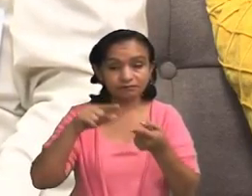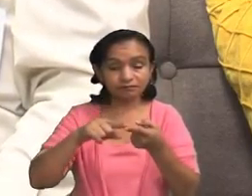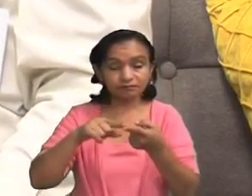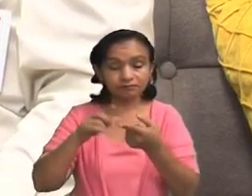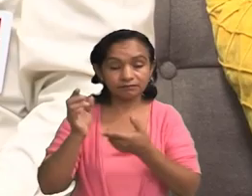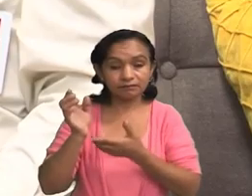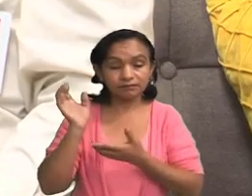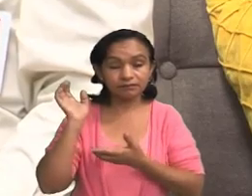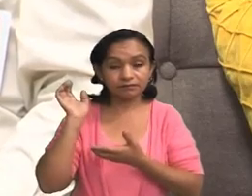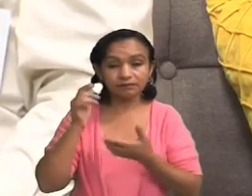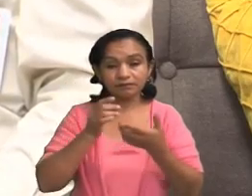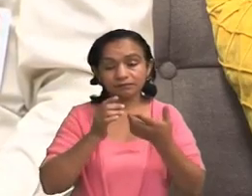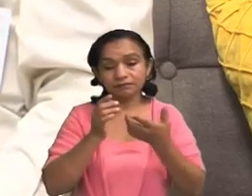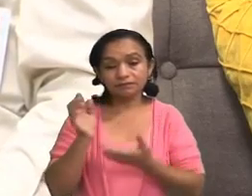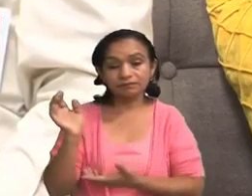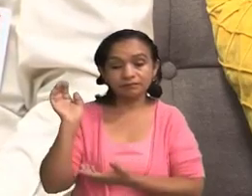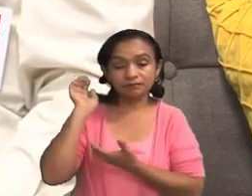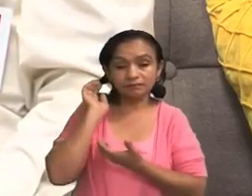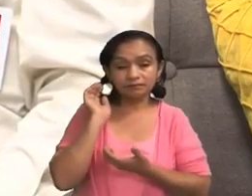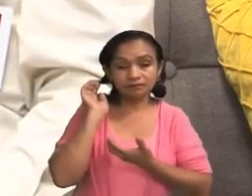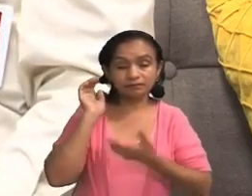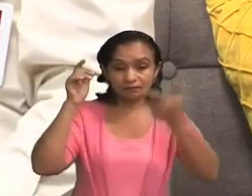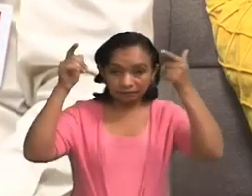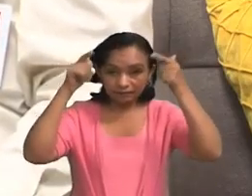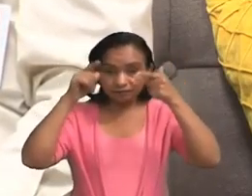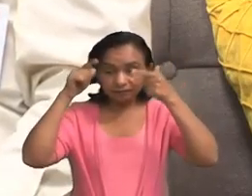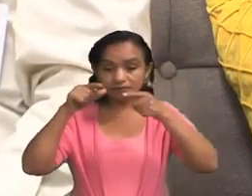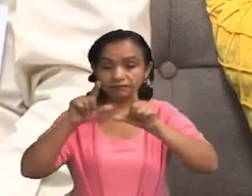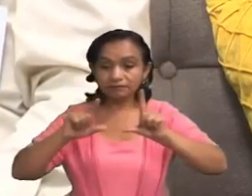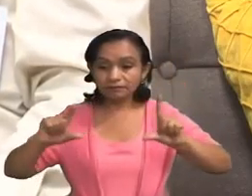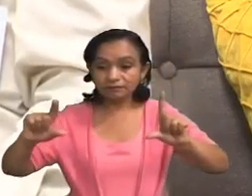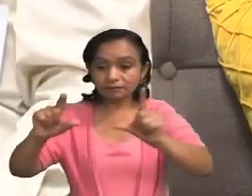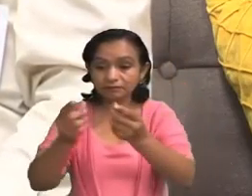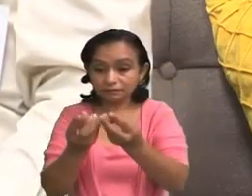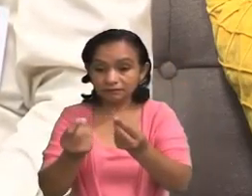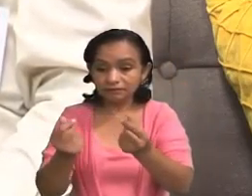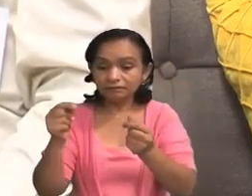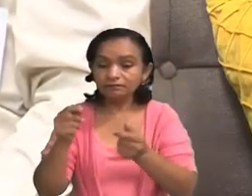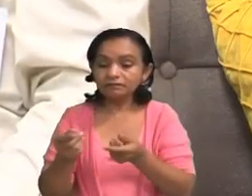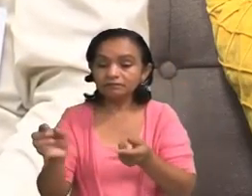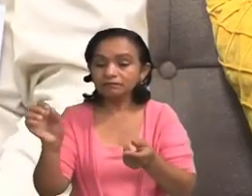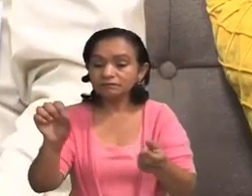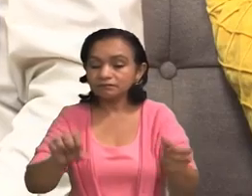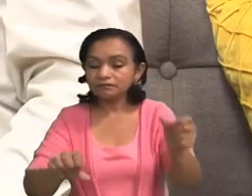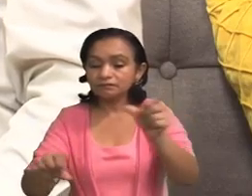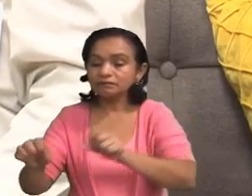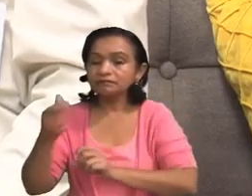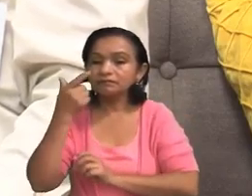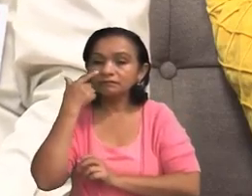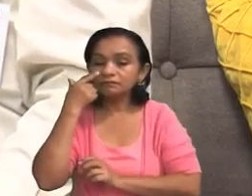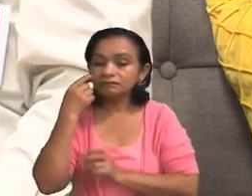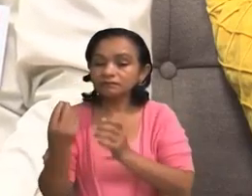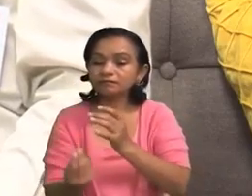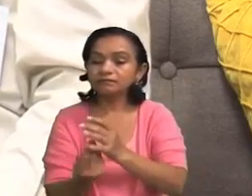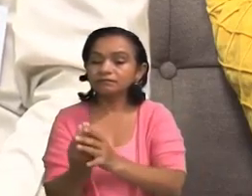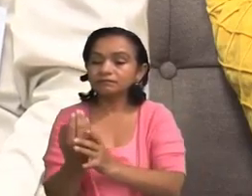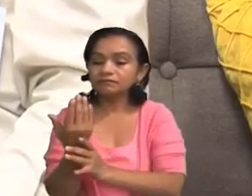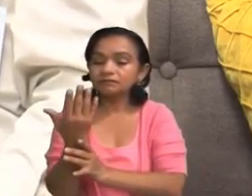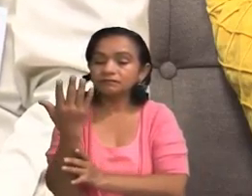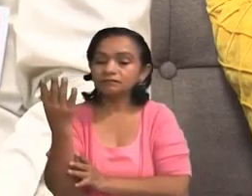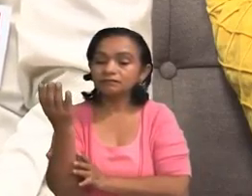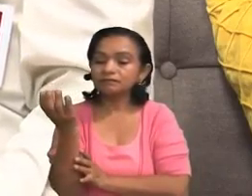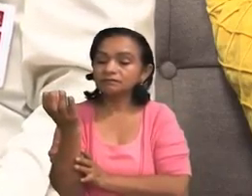Mazatepe en la ciudad de Mazatepe, Masaya. Ahí estamos haciendo la validación agronómica de este